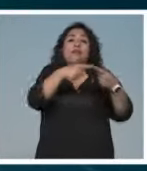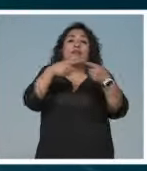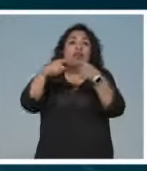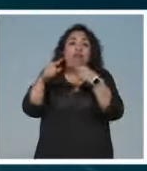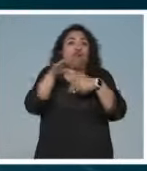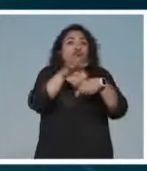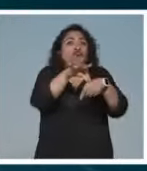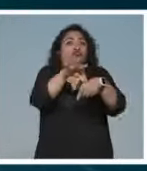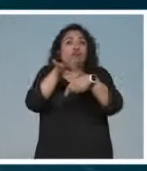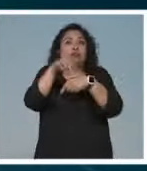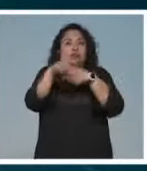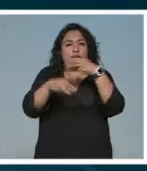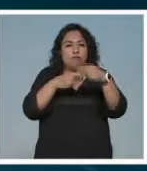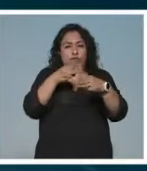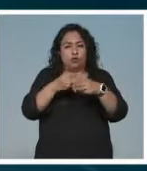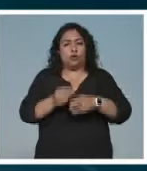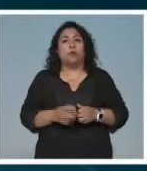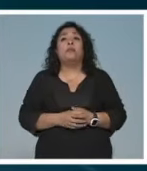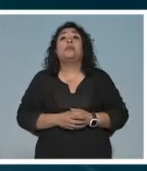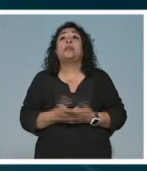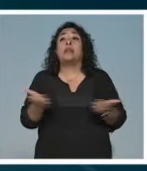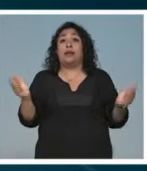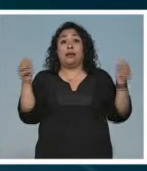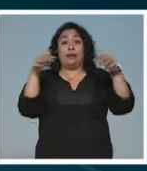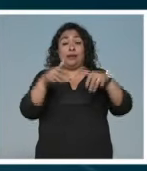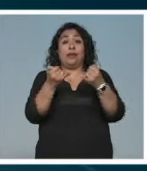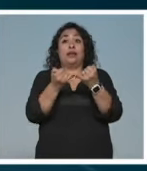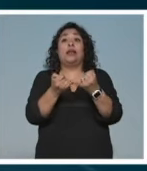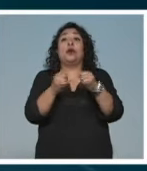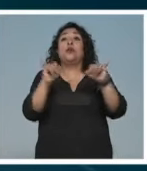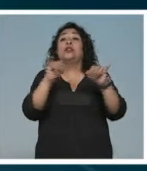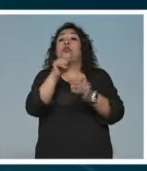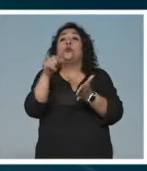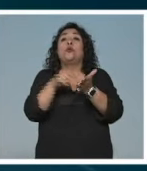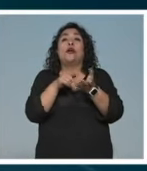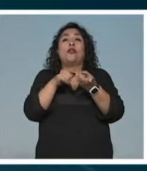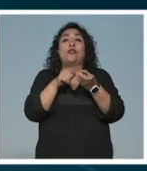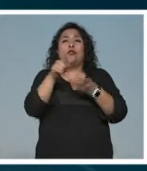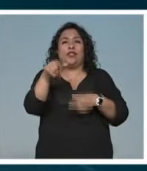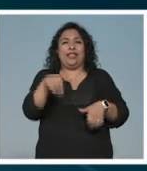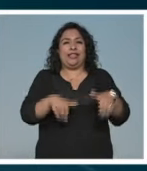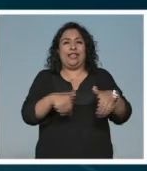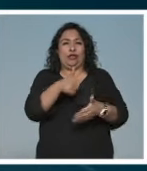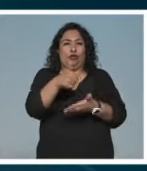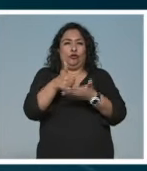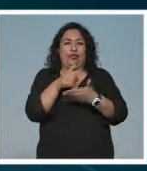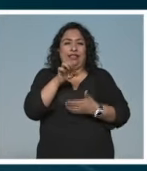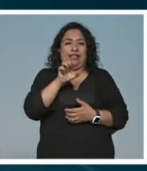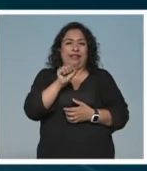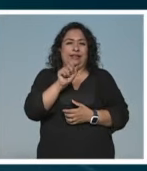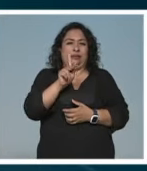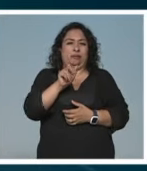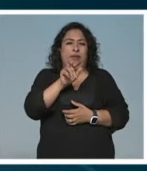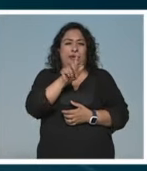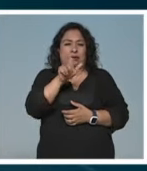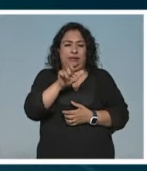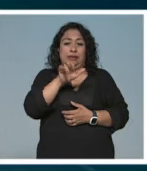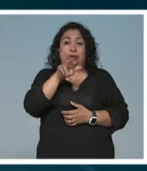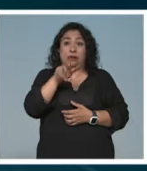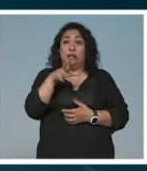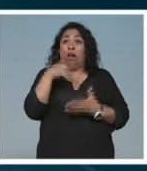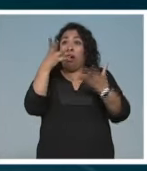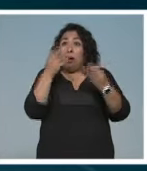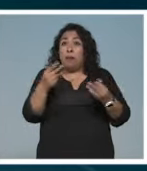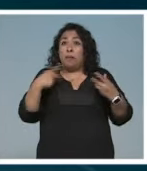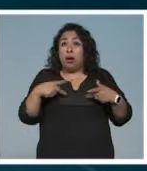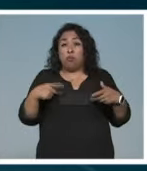distintas realidades del mundo. El evento inaugural tuvo como escenario el Teatro de la Ciudad Esperanza Iris, donde decenas